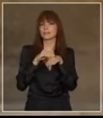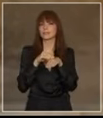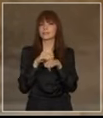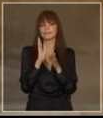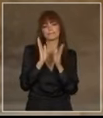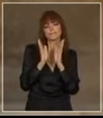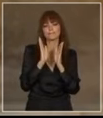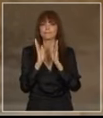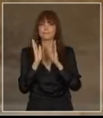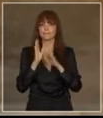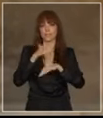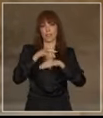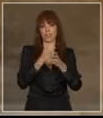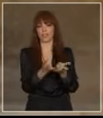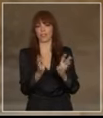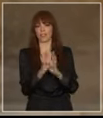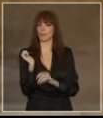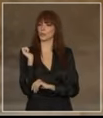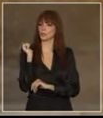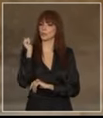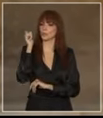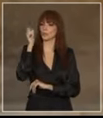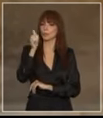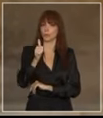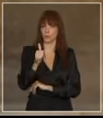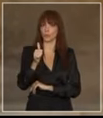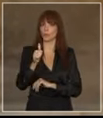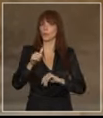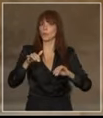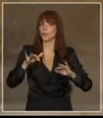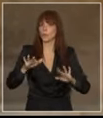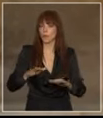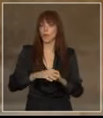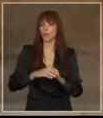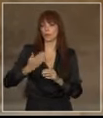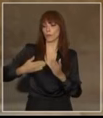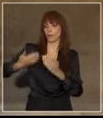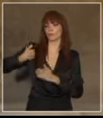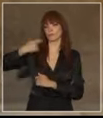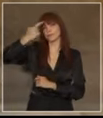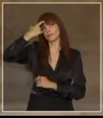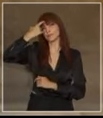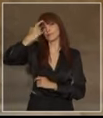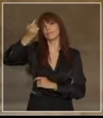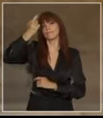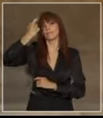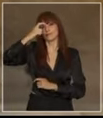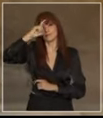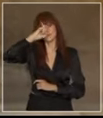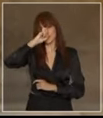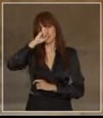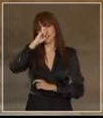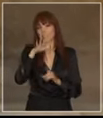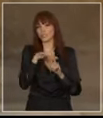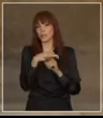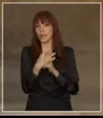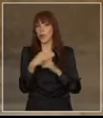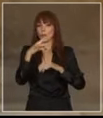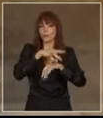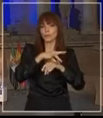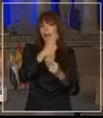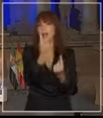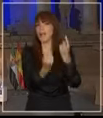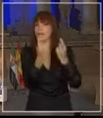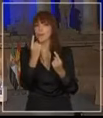pacientes y fue al pensar en ellos, especialmente en los casos más difíciles, cuando tuve